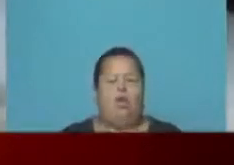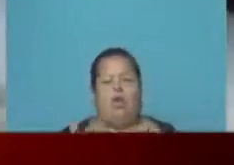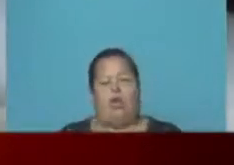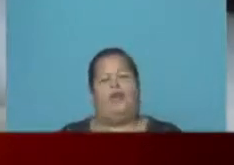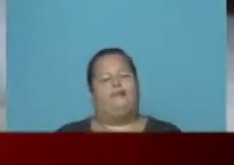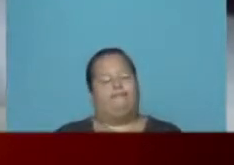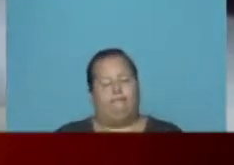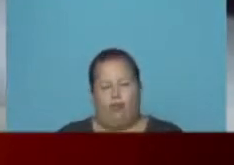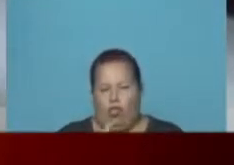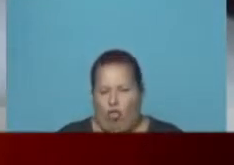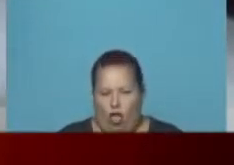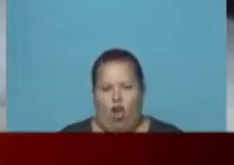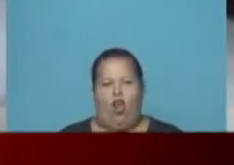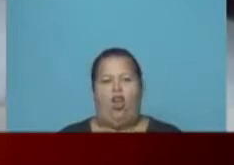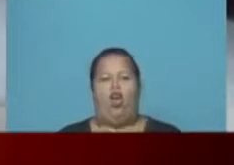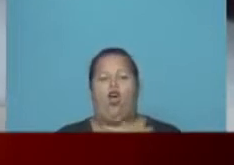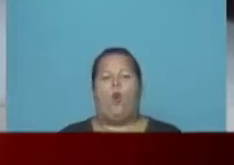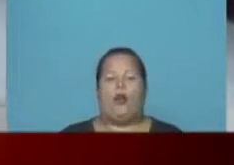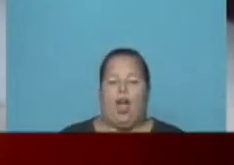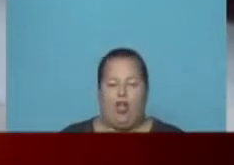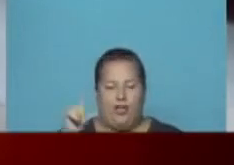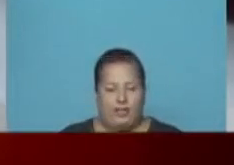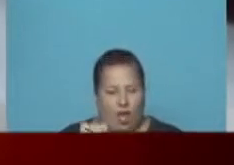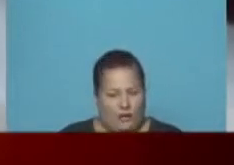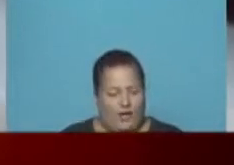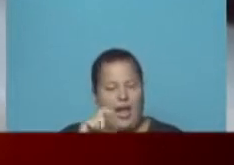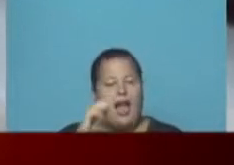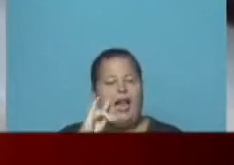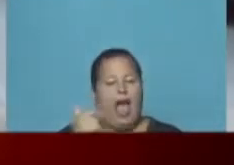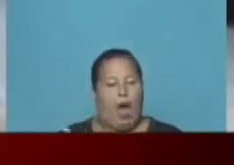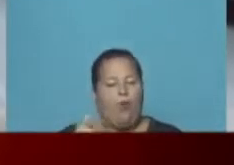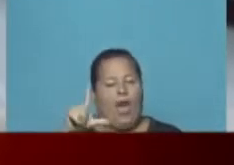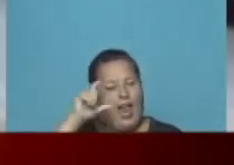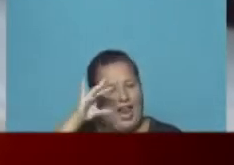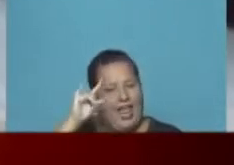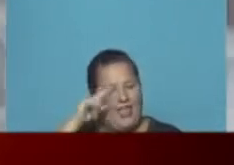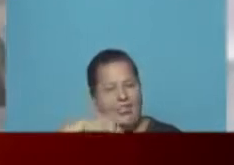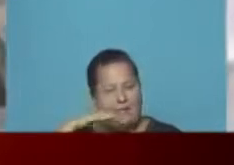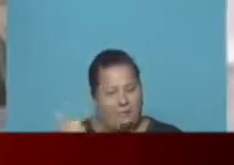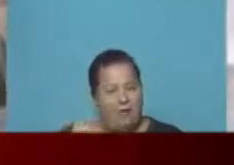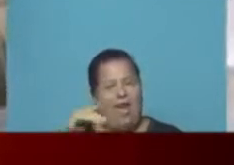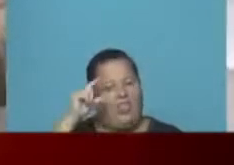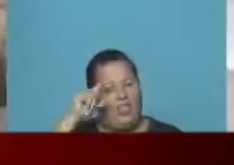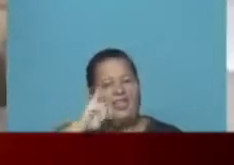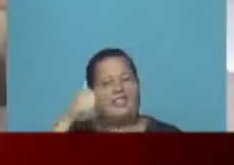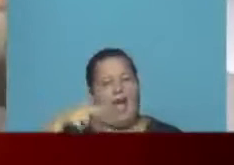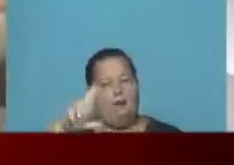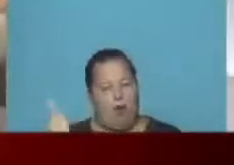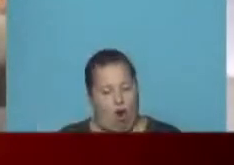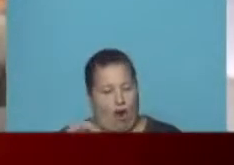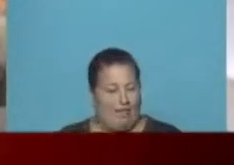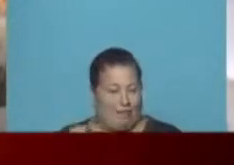habían sido fabricadas en el 2007. Claro. Hablamos que los 5 años se habían cumplido en el 2013,